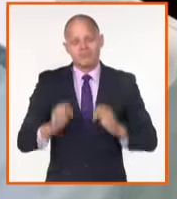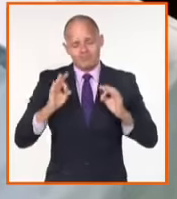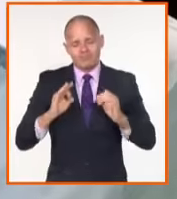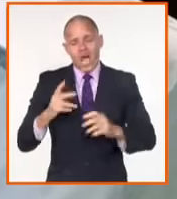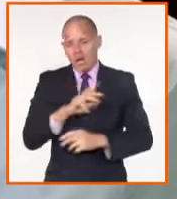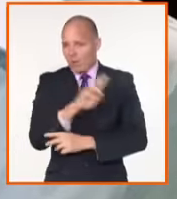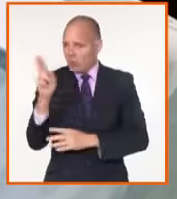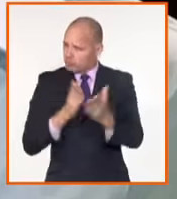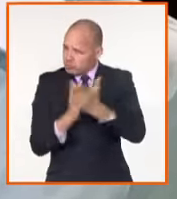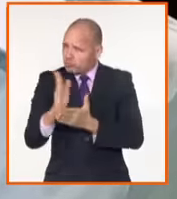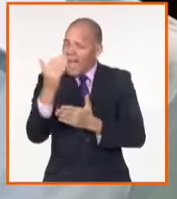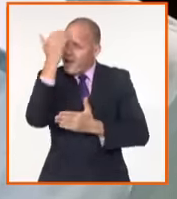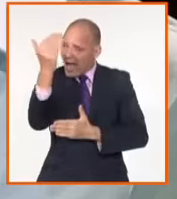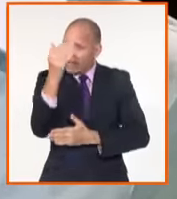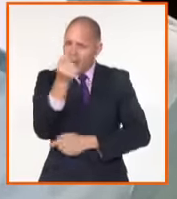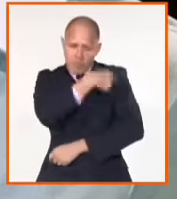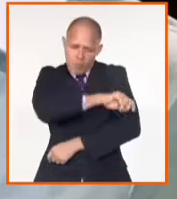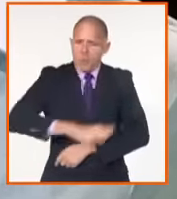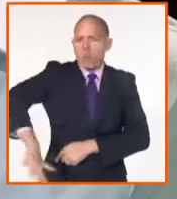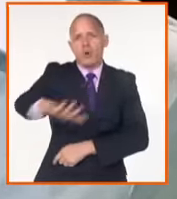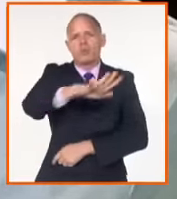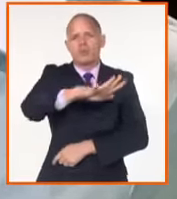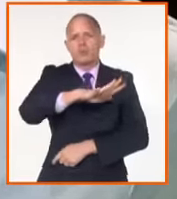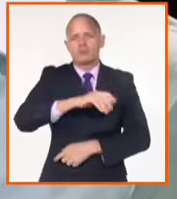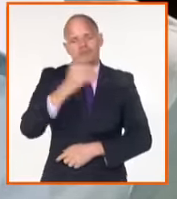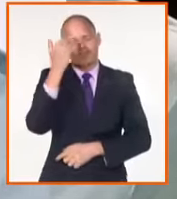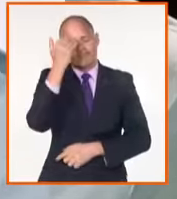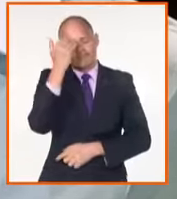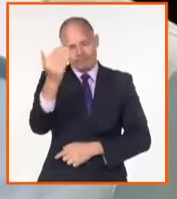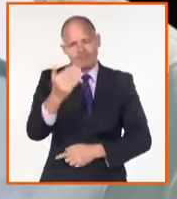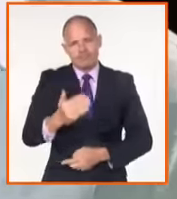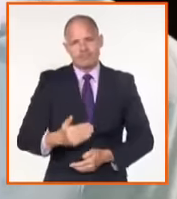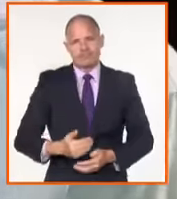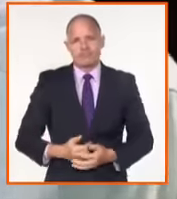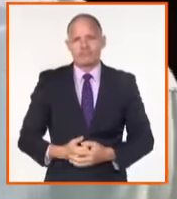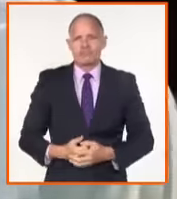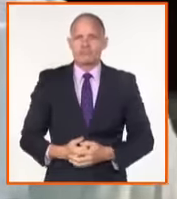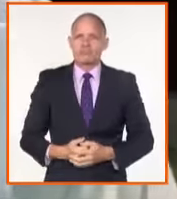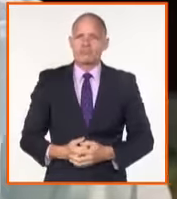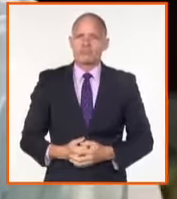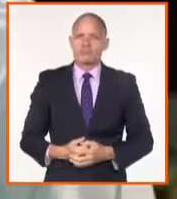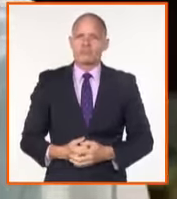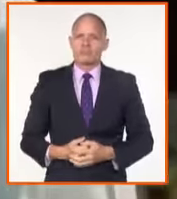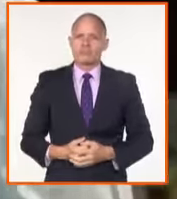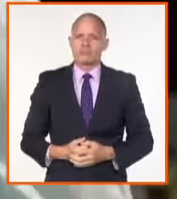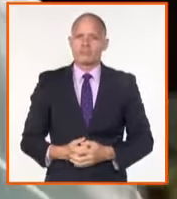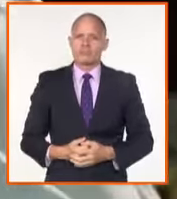es invencible, por ese pueblo. Gracias. Gracias a usted.